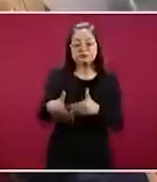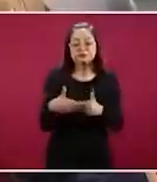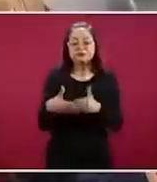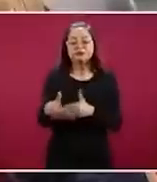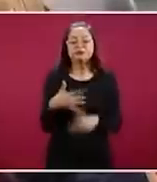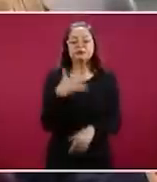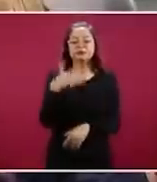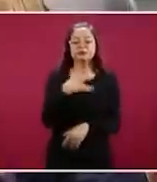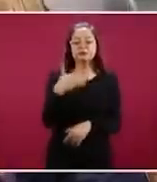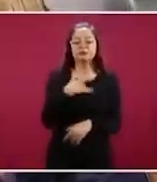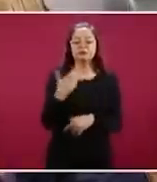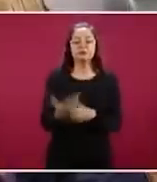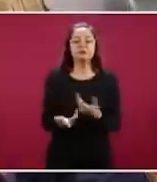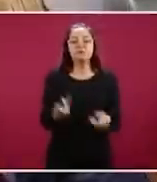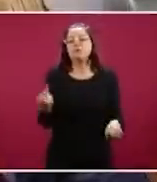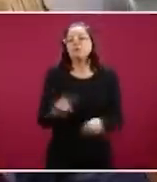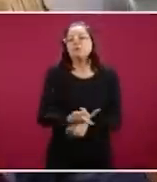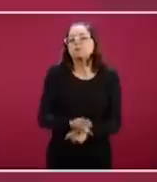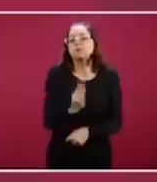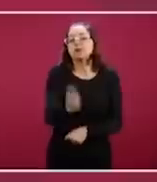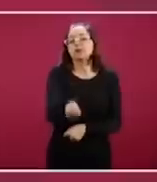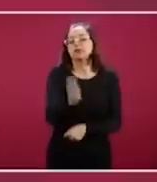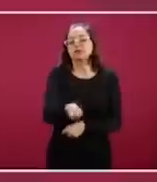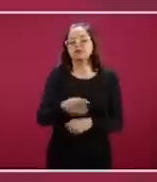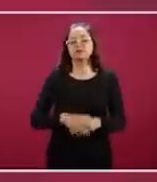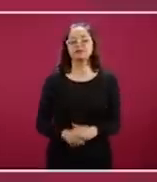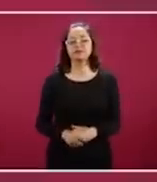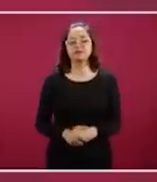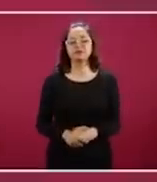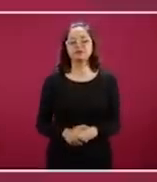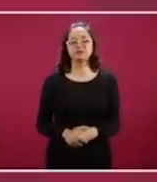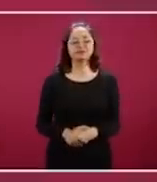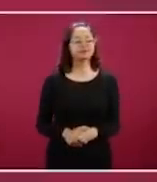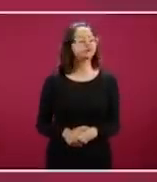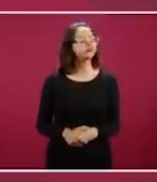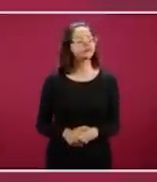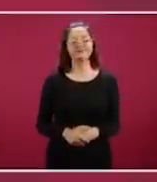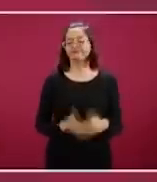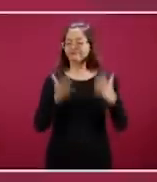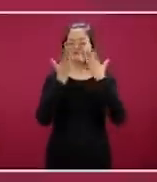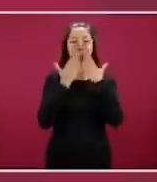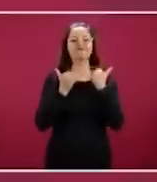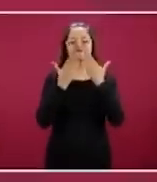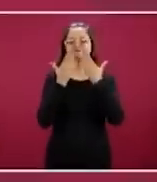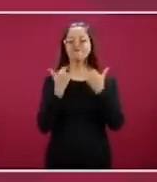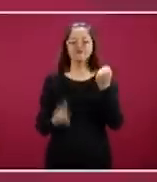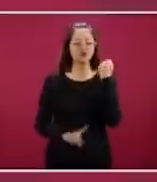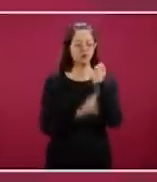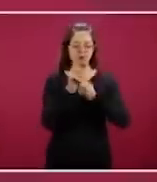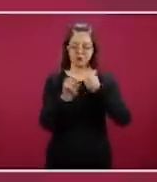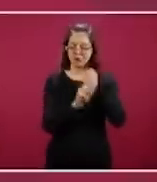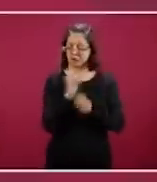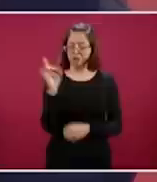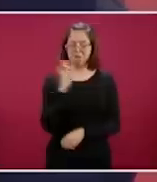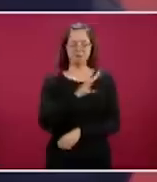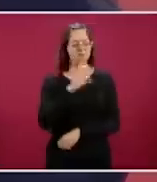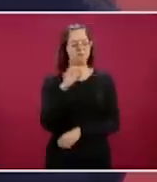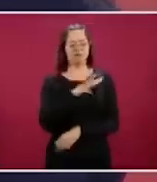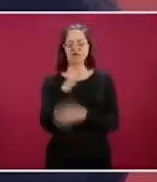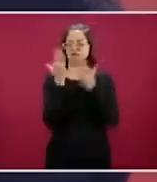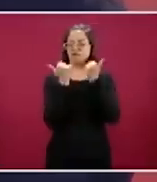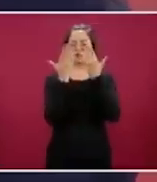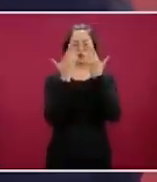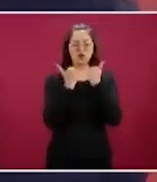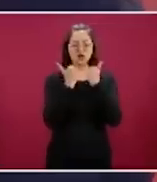momentos? No va a haber ningún problema, repito, no hay nada que temer.